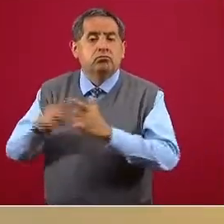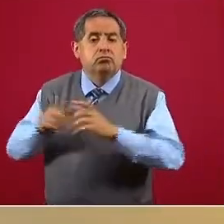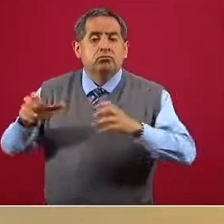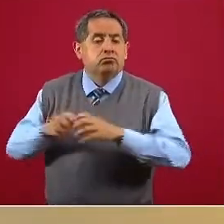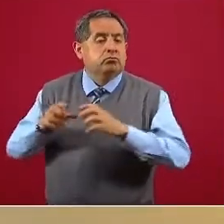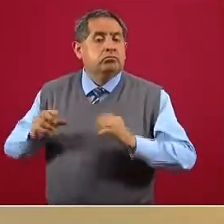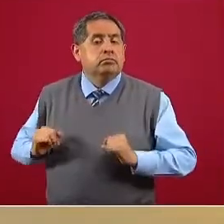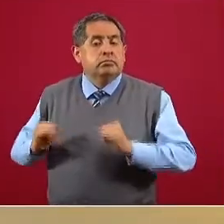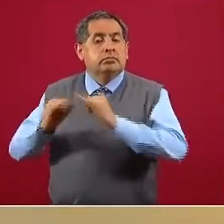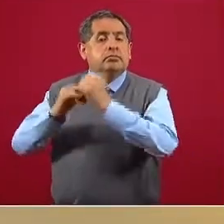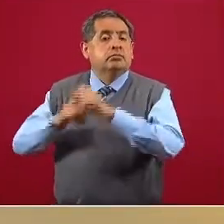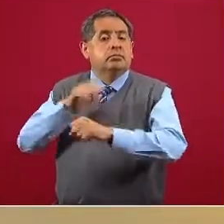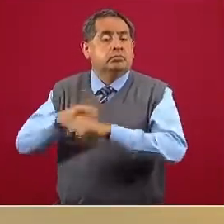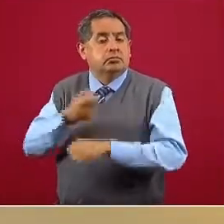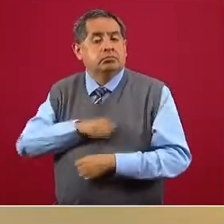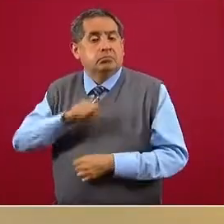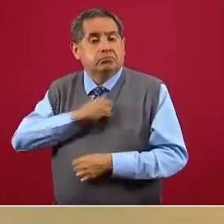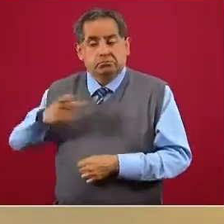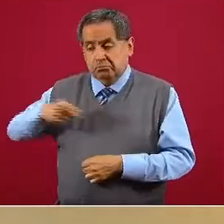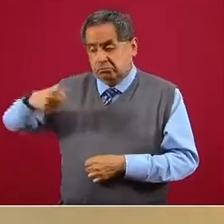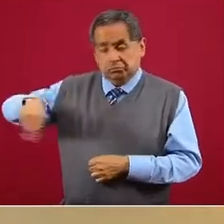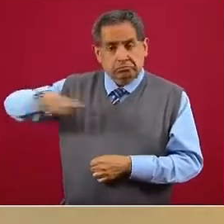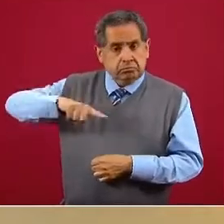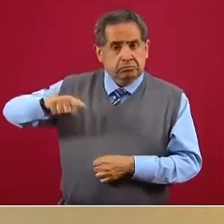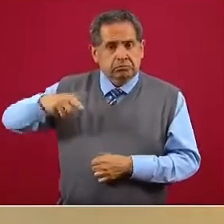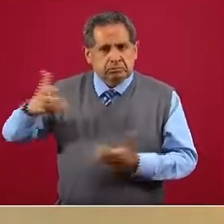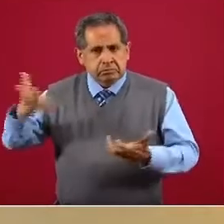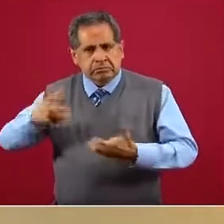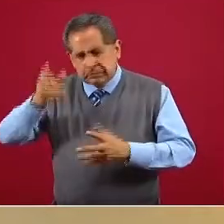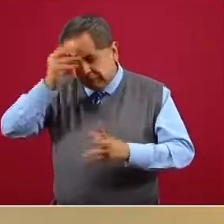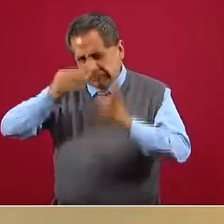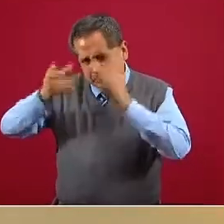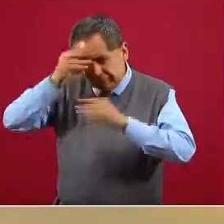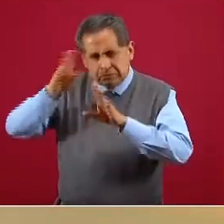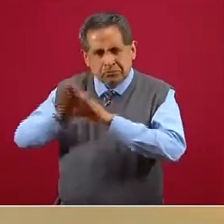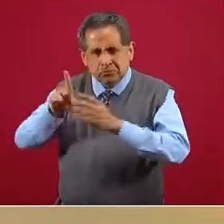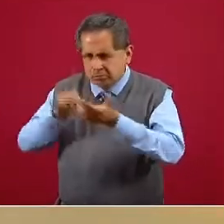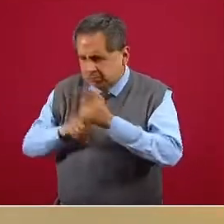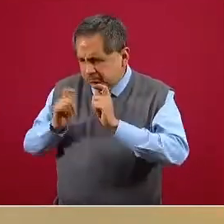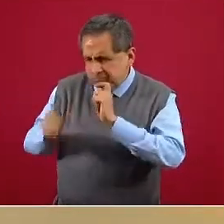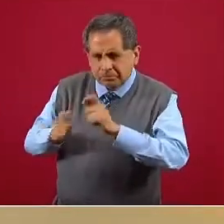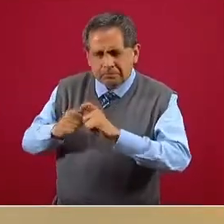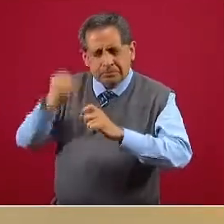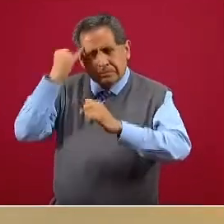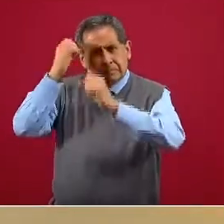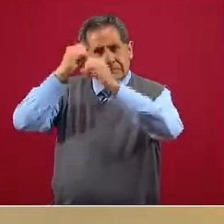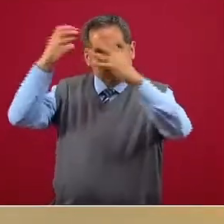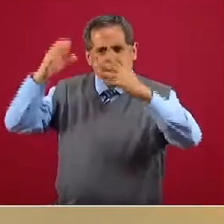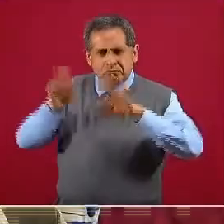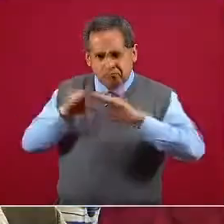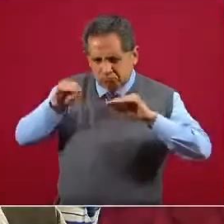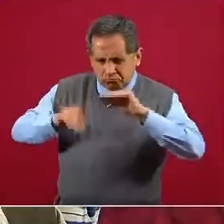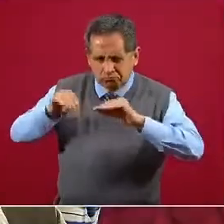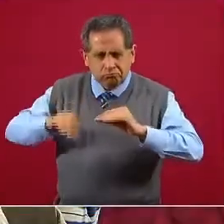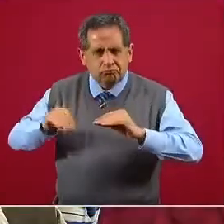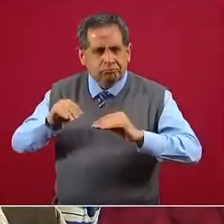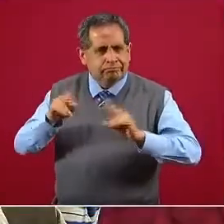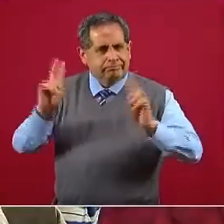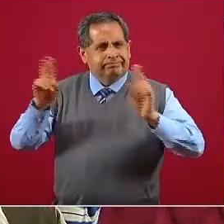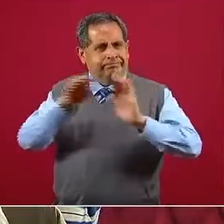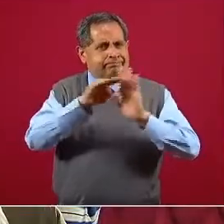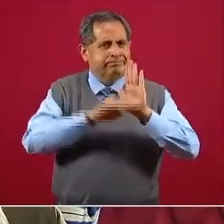del Instituto Nacional de Salud Pública realizamos y desarrollamos el diseño conceptual y operativo de la